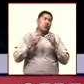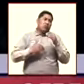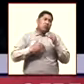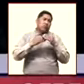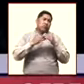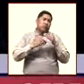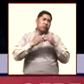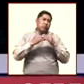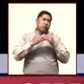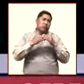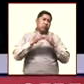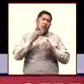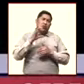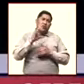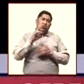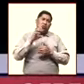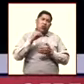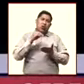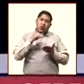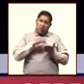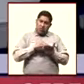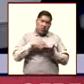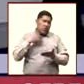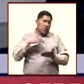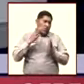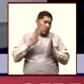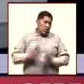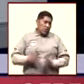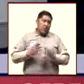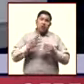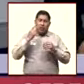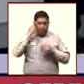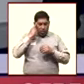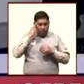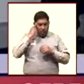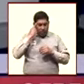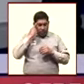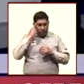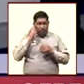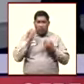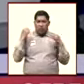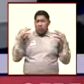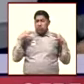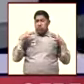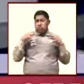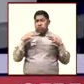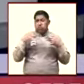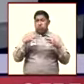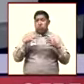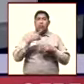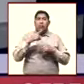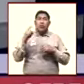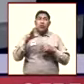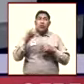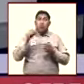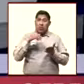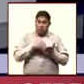Simón es poco más de 80.000 estudiantes, pero también hay que tomar en cuenta que la demanda supera los